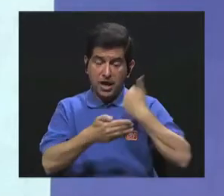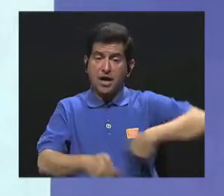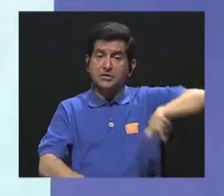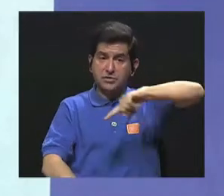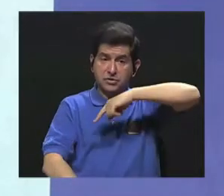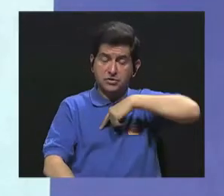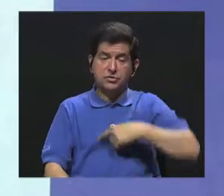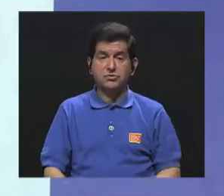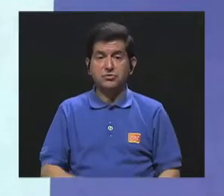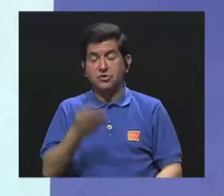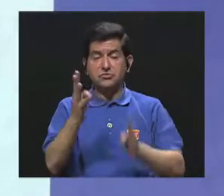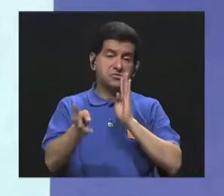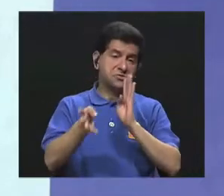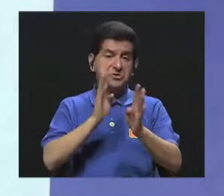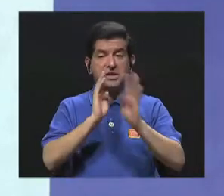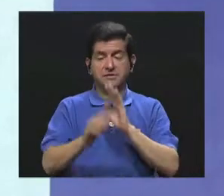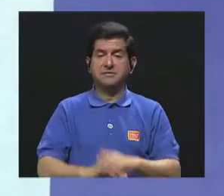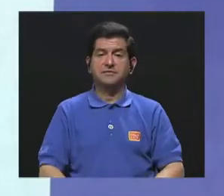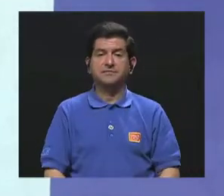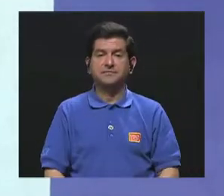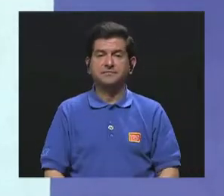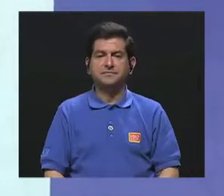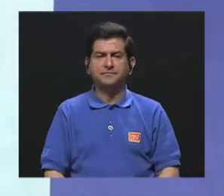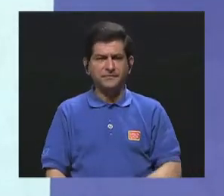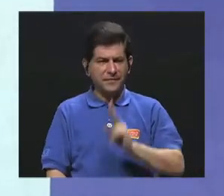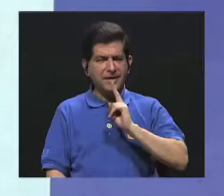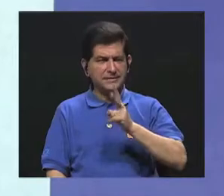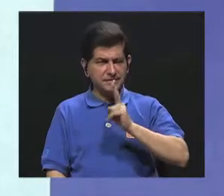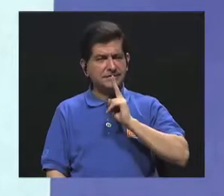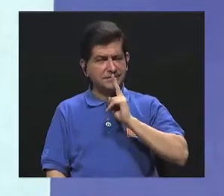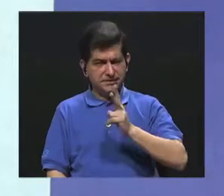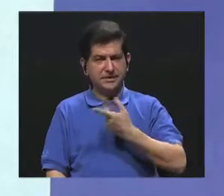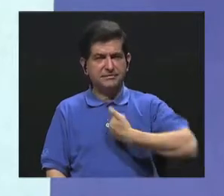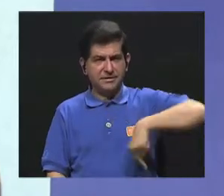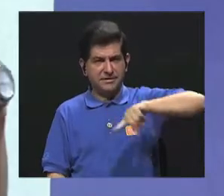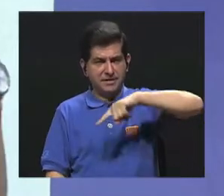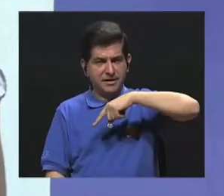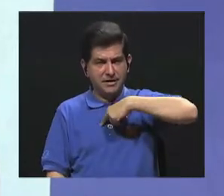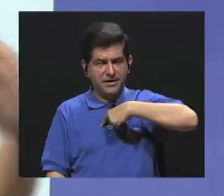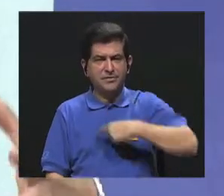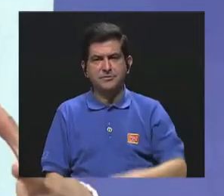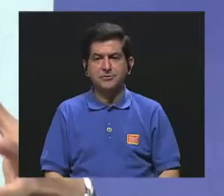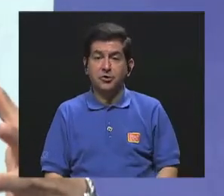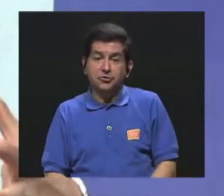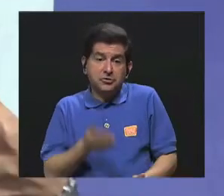estuvimos como que conversando, que si realmente nos hubiera como